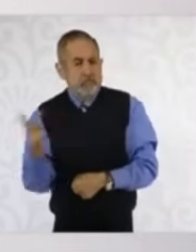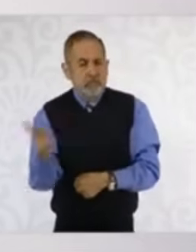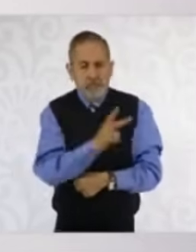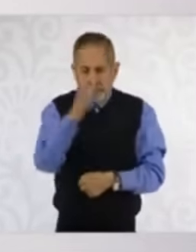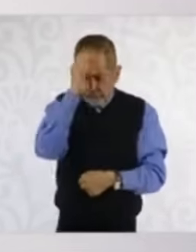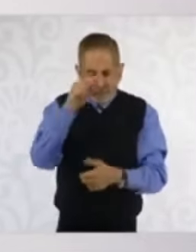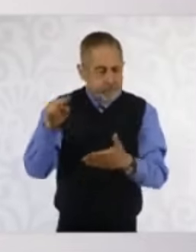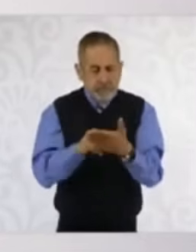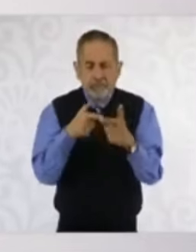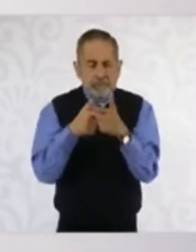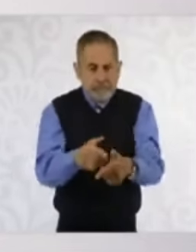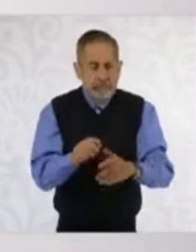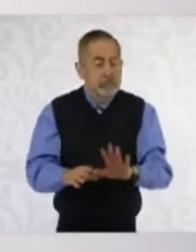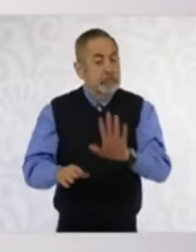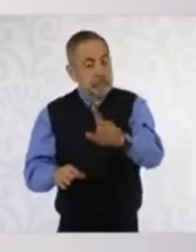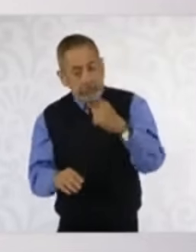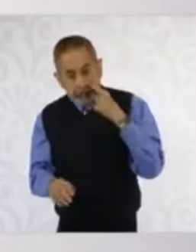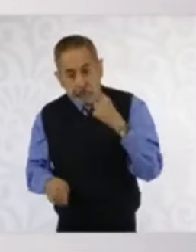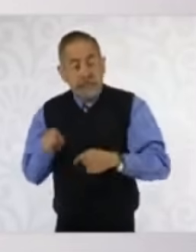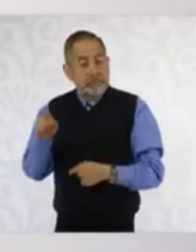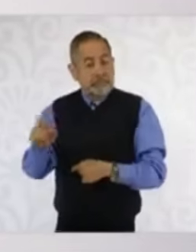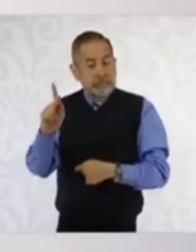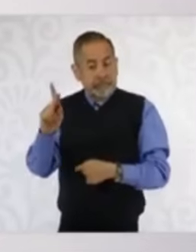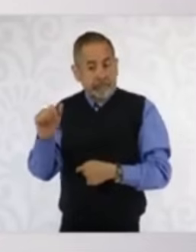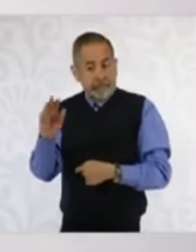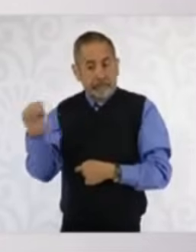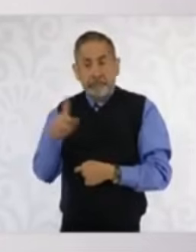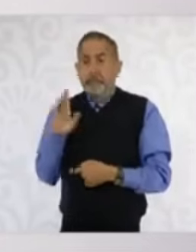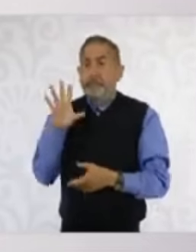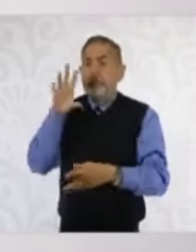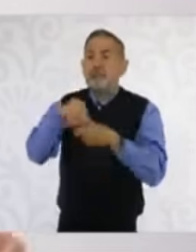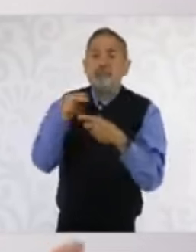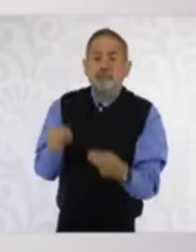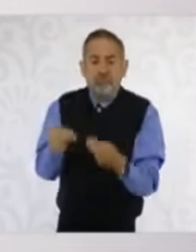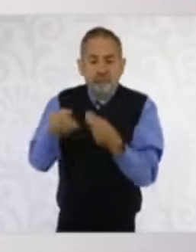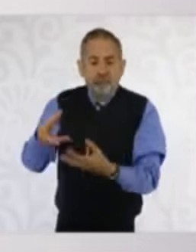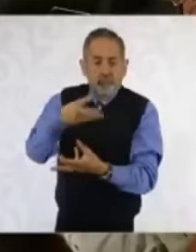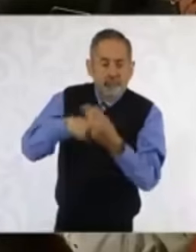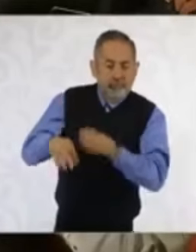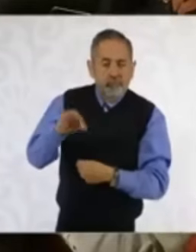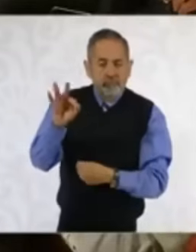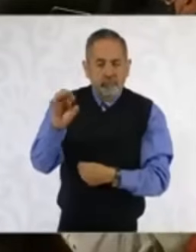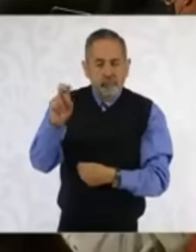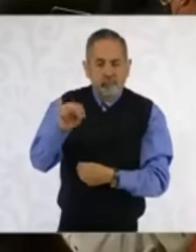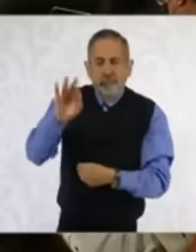Pemex, cuando sale al mercado de fondos, la tasa es de…